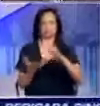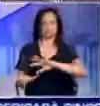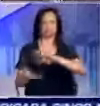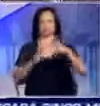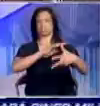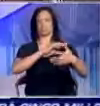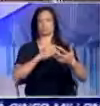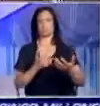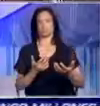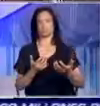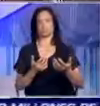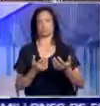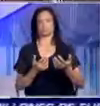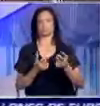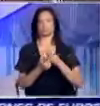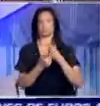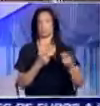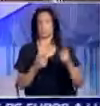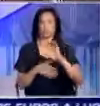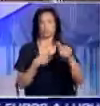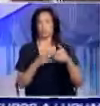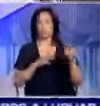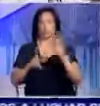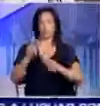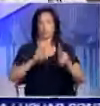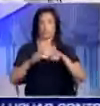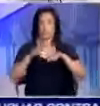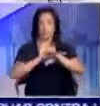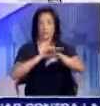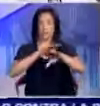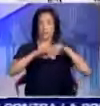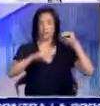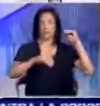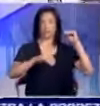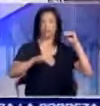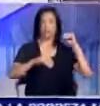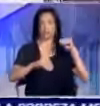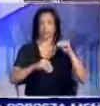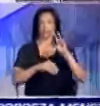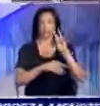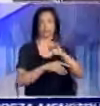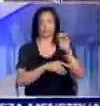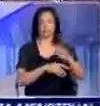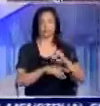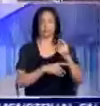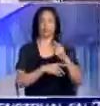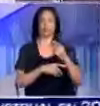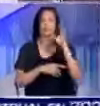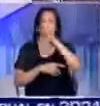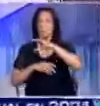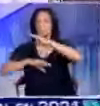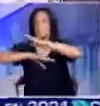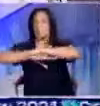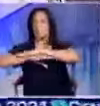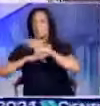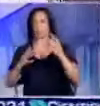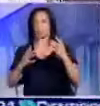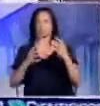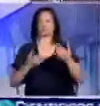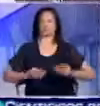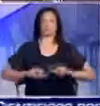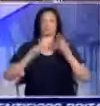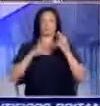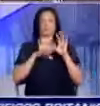y tornan toda la gente que entra y sale y vuelve y el 7% y buscame una mesita por ahí vivimos en el